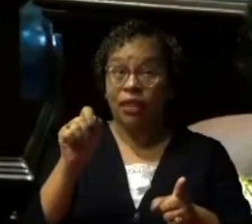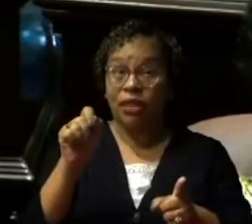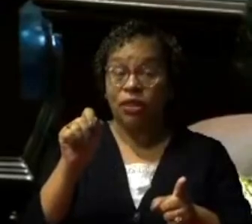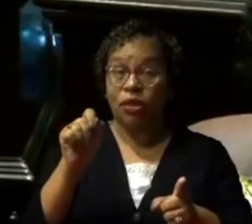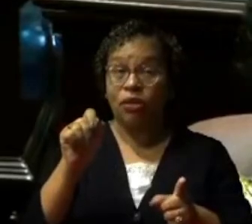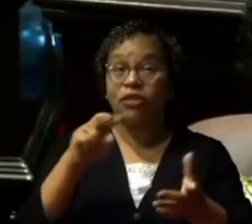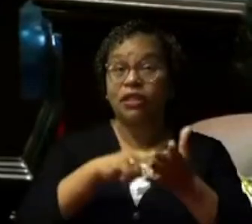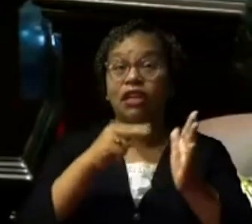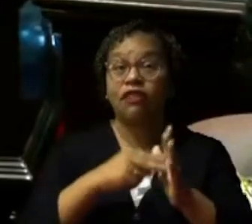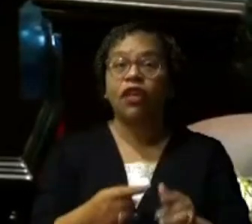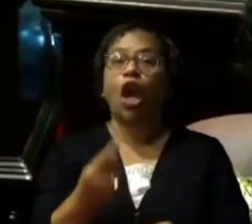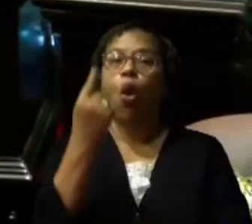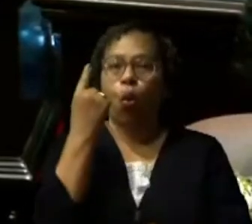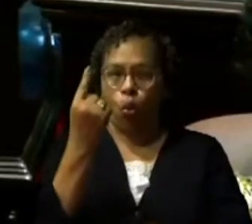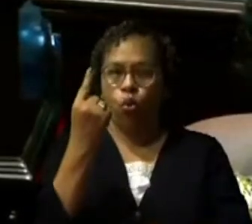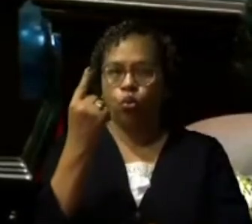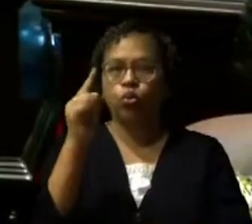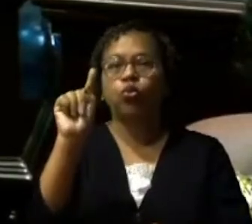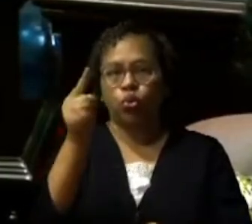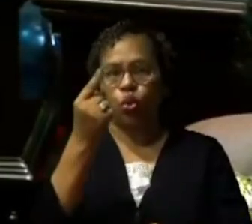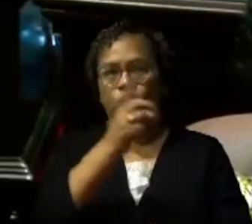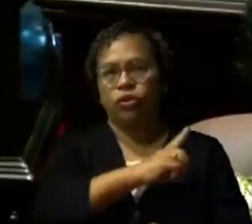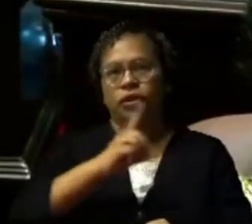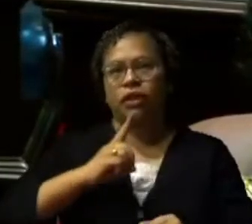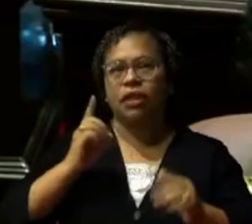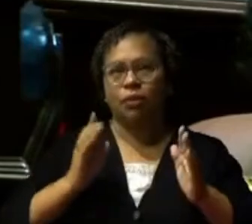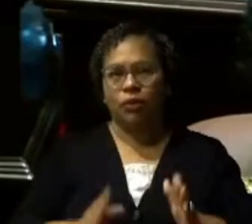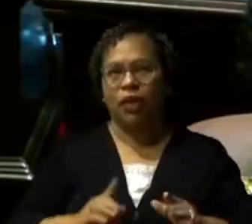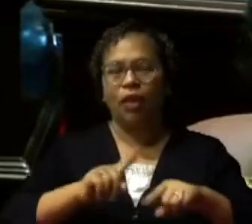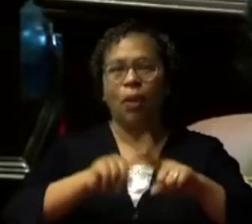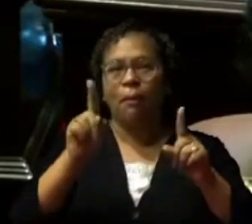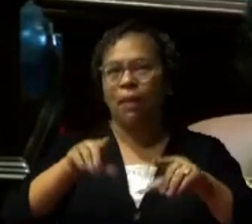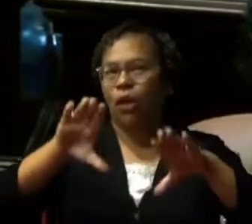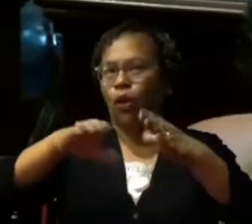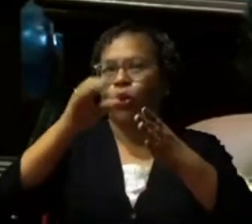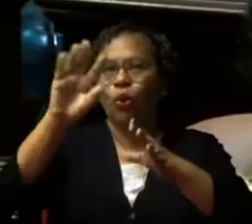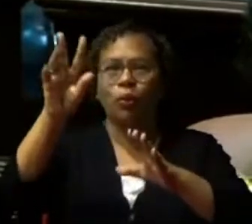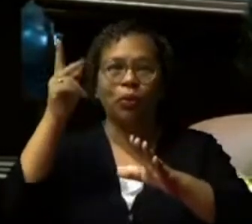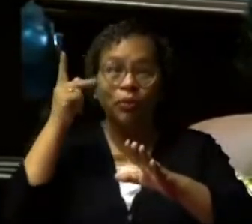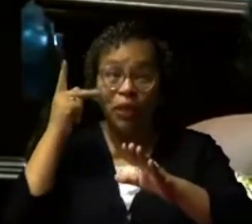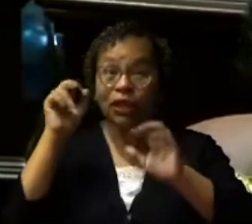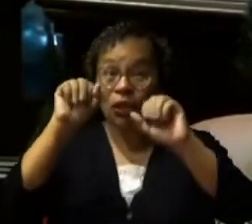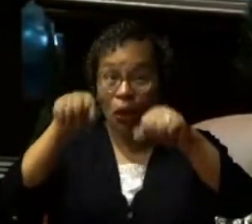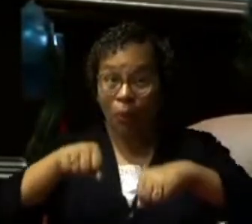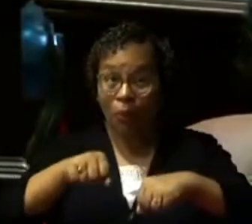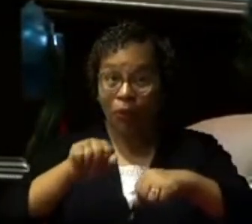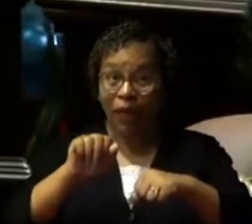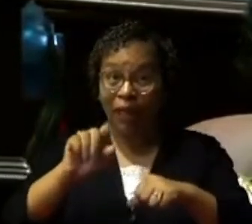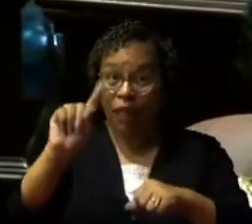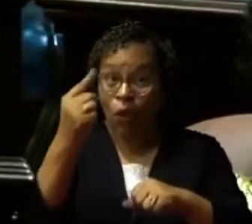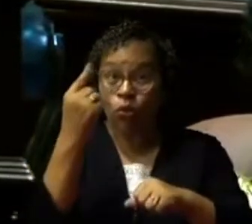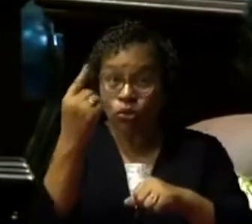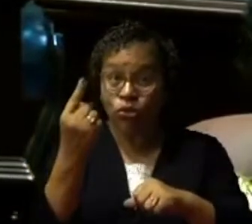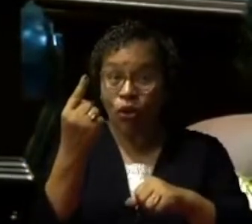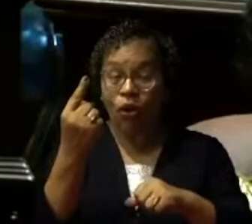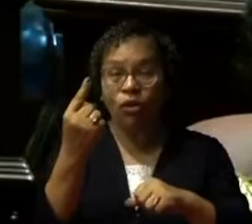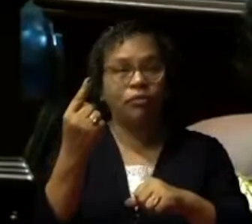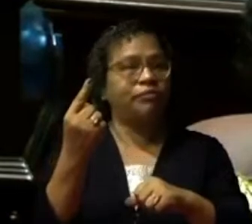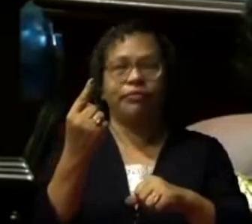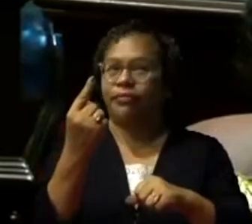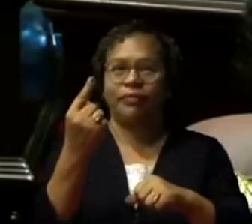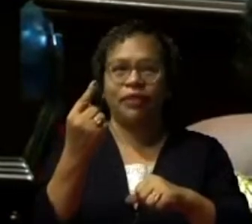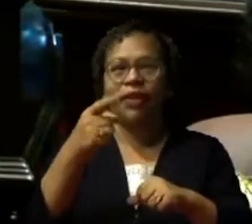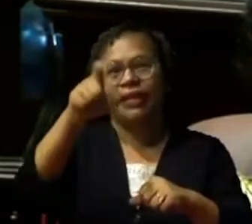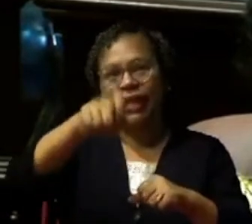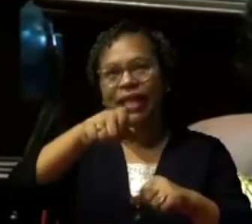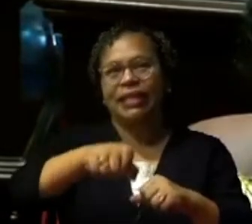partido 0.8 diputados. Entonces se necesita un método que traduzca el porcentaje de cada partido en un número completo de